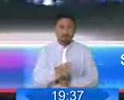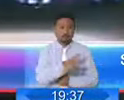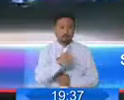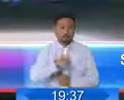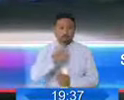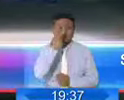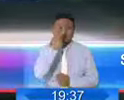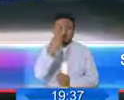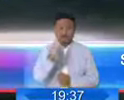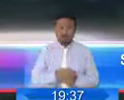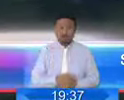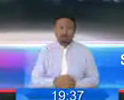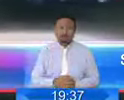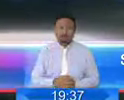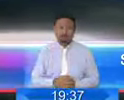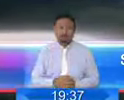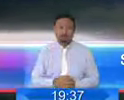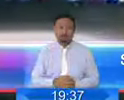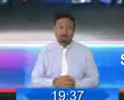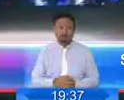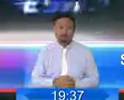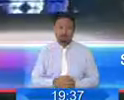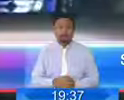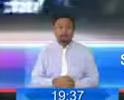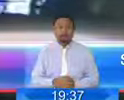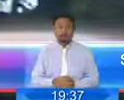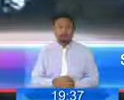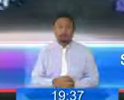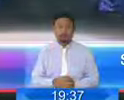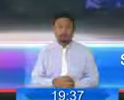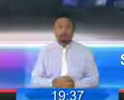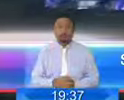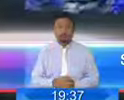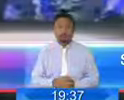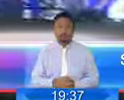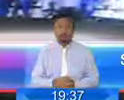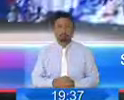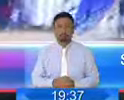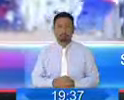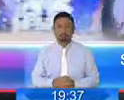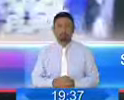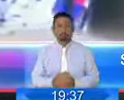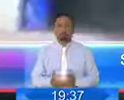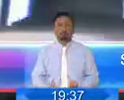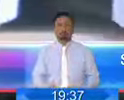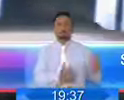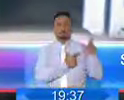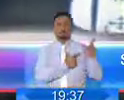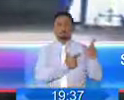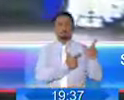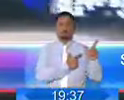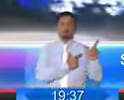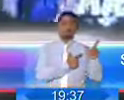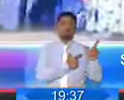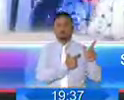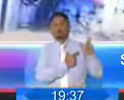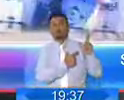ustedes pueden observar es la gimnasia libertaria. Tras de esto, habrá